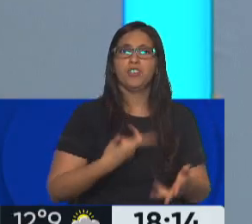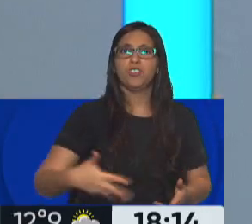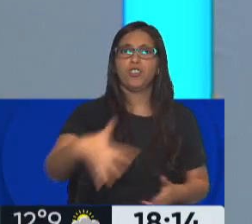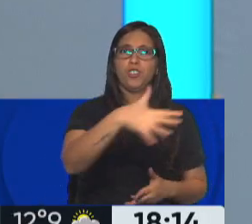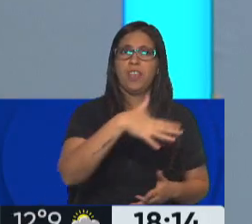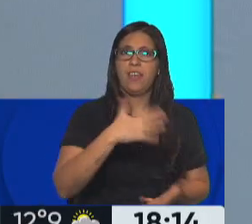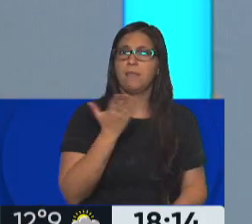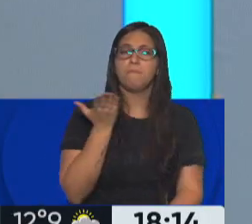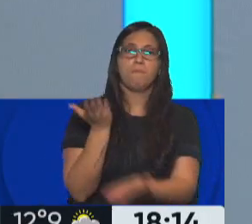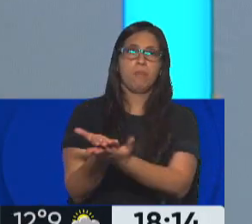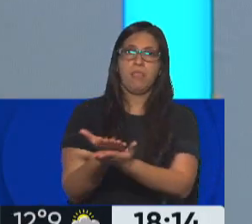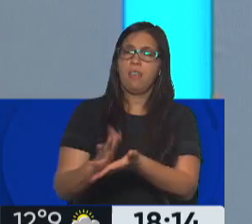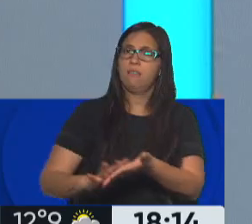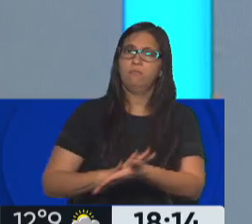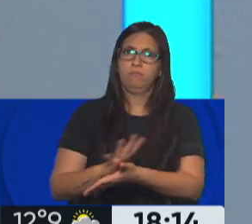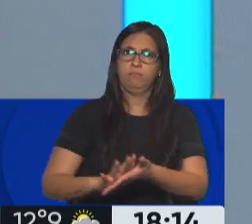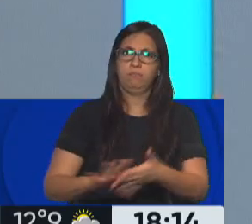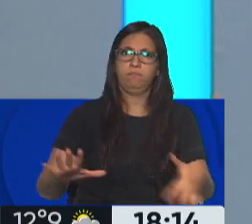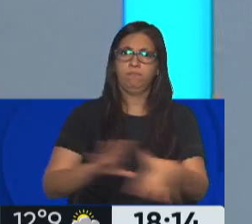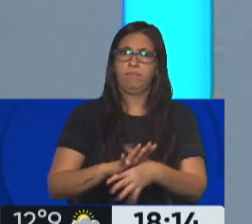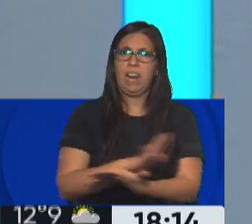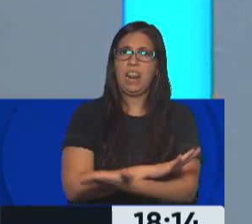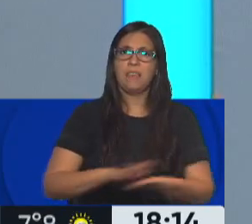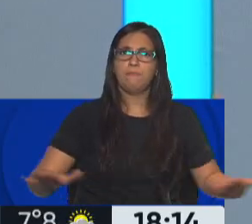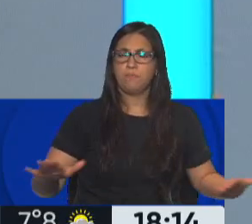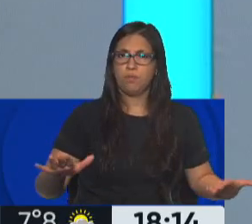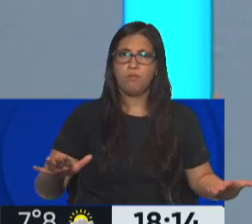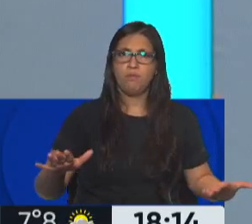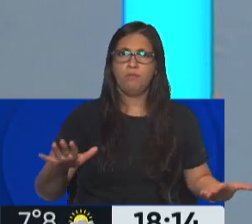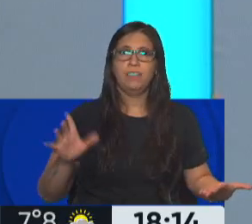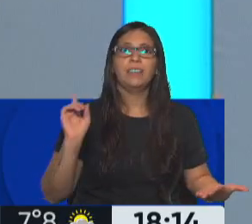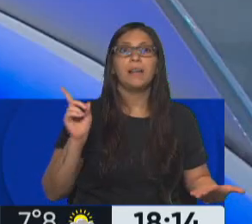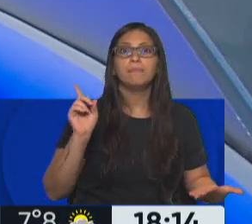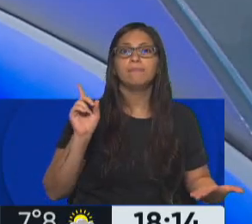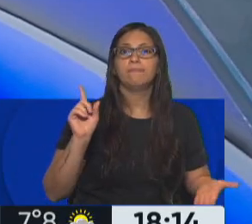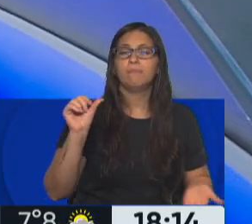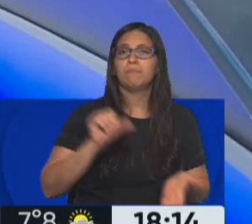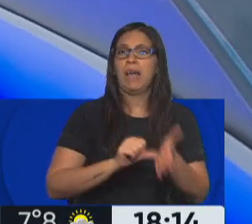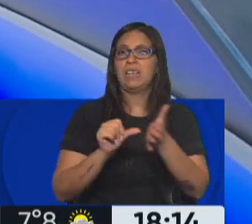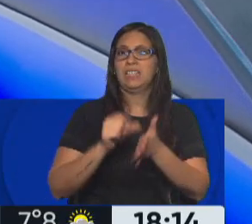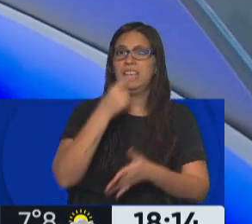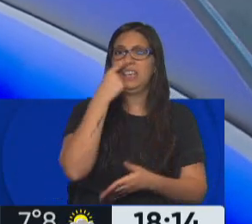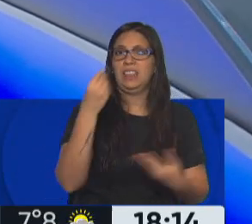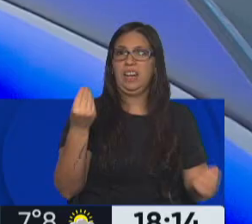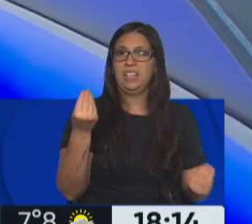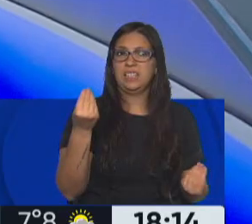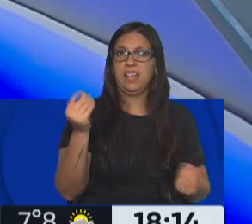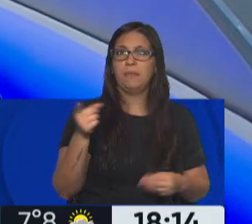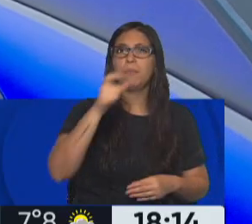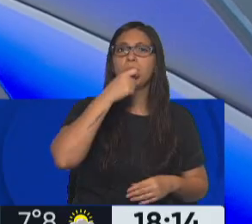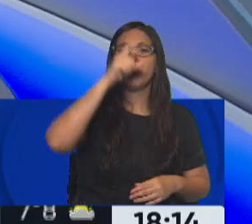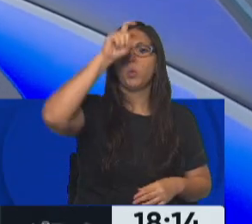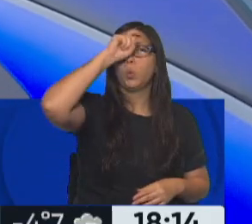agenda, tanto de la sociedad civil, pero también están los intereses de los países, ¿no? Por supuesto, Turquía tiene su interés